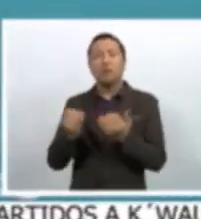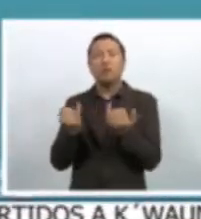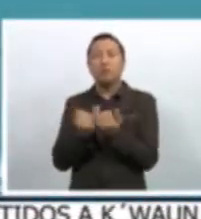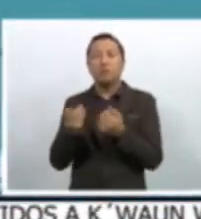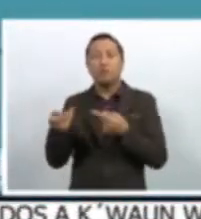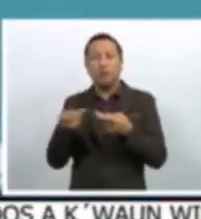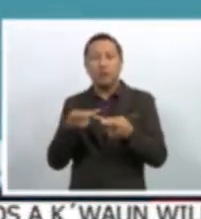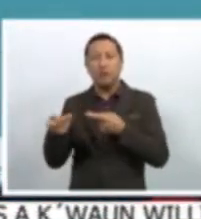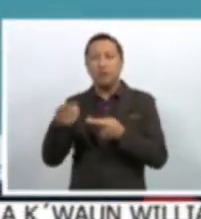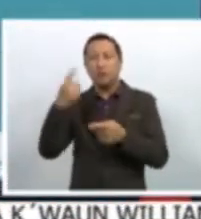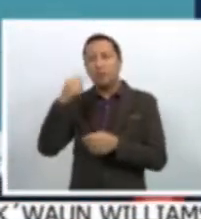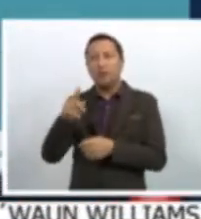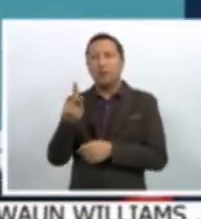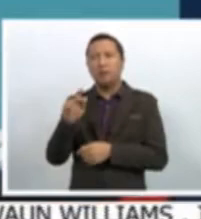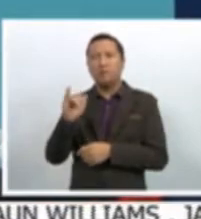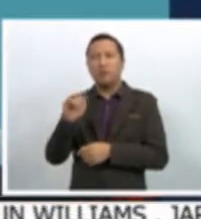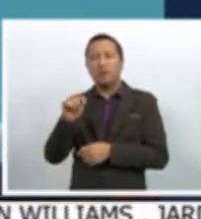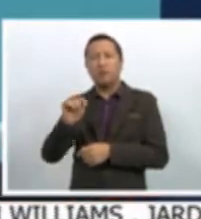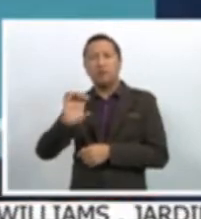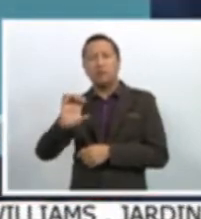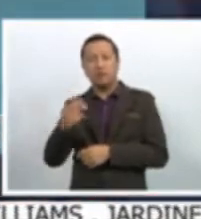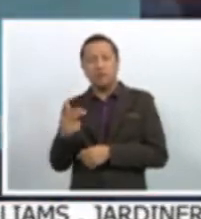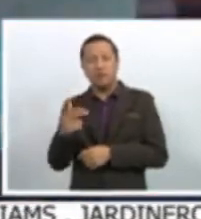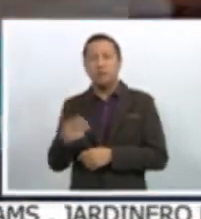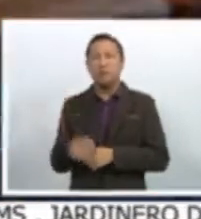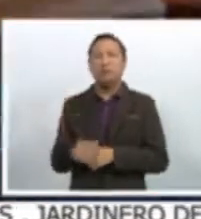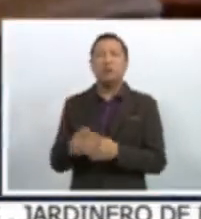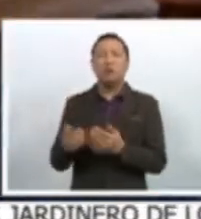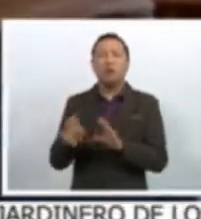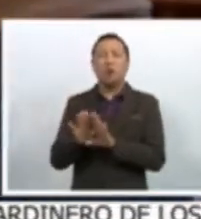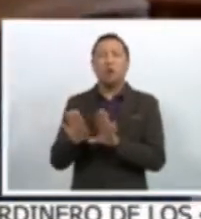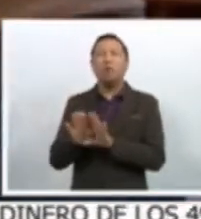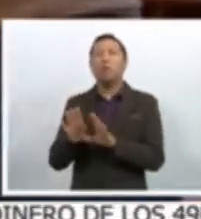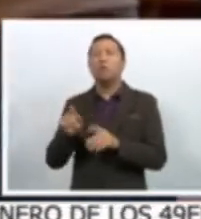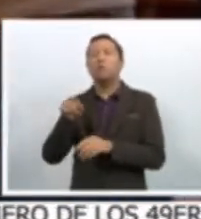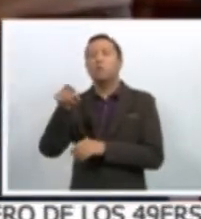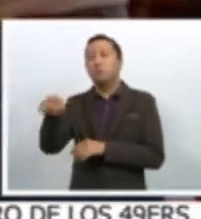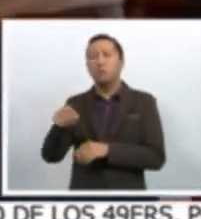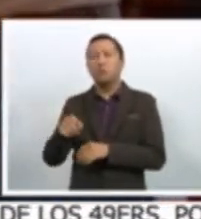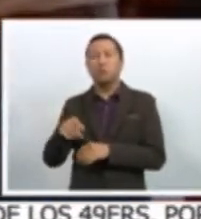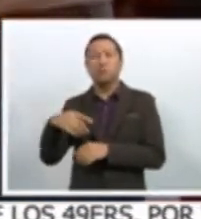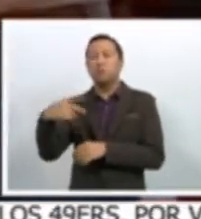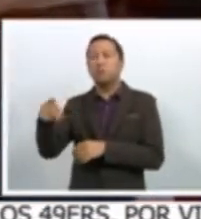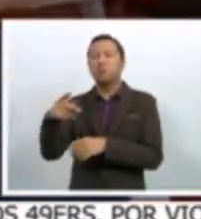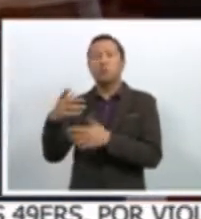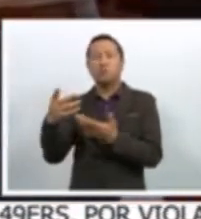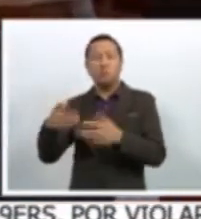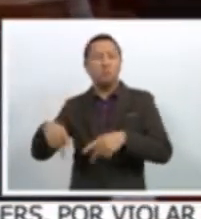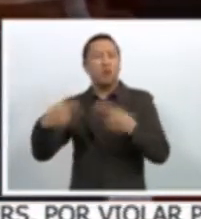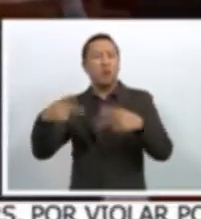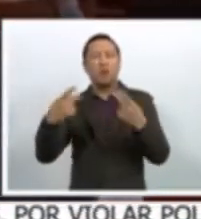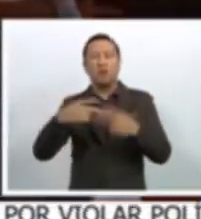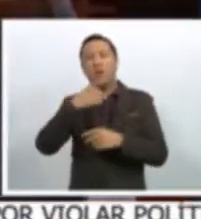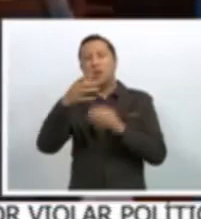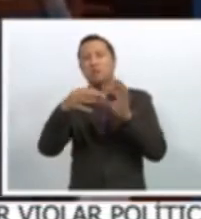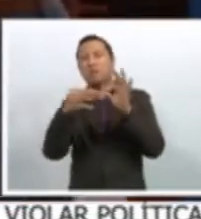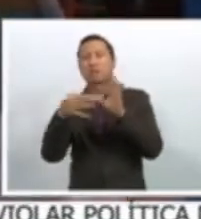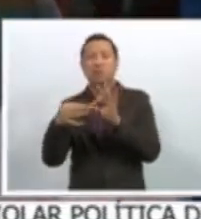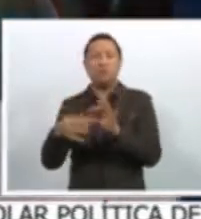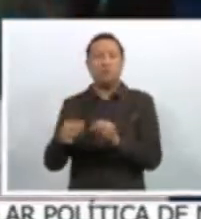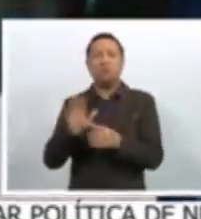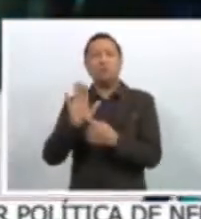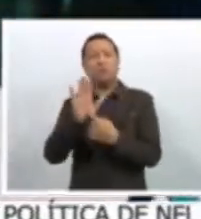de venta, es el cómo vas a vender, como tipo Shark Tank, ¿no? Cómo vendes tu producto en muy poco tiempo, y eso les ayudó